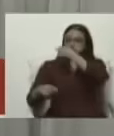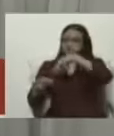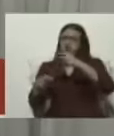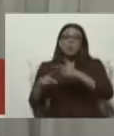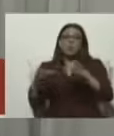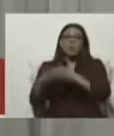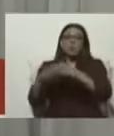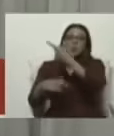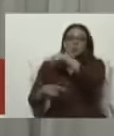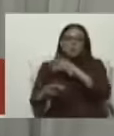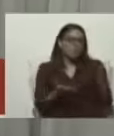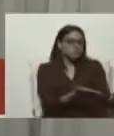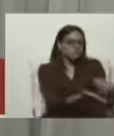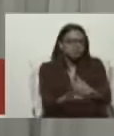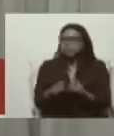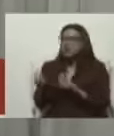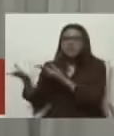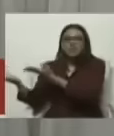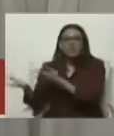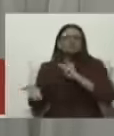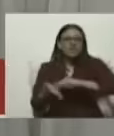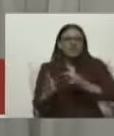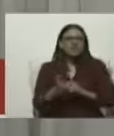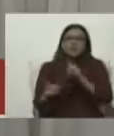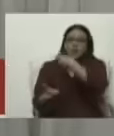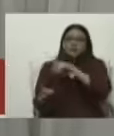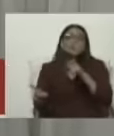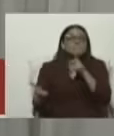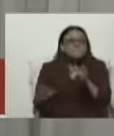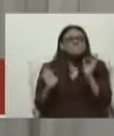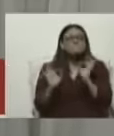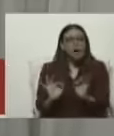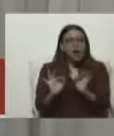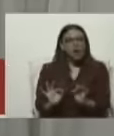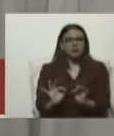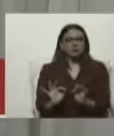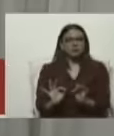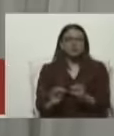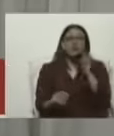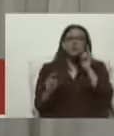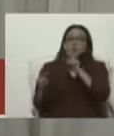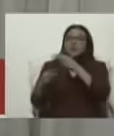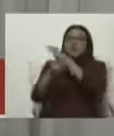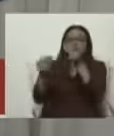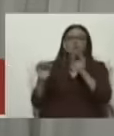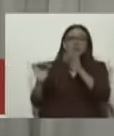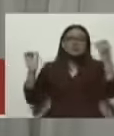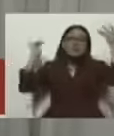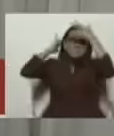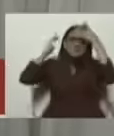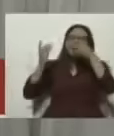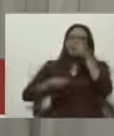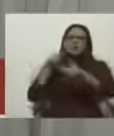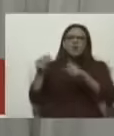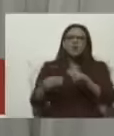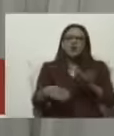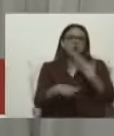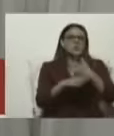sadismo puro. Eso es maldad pura y simple. Usted no venga a Milei regodeándose cuando dice, bueno, si no come, que se